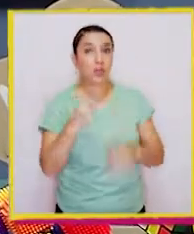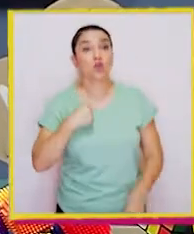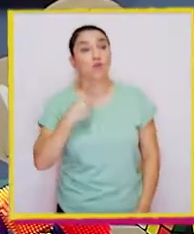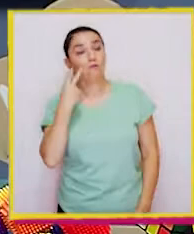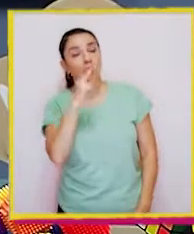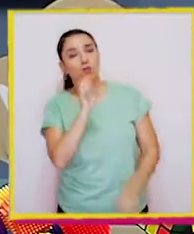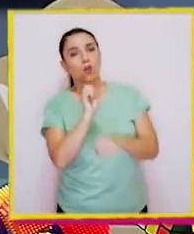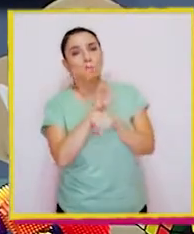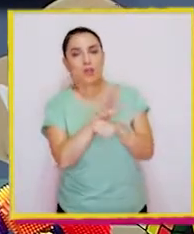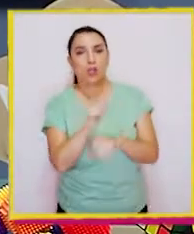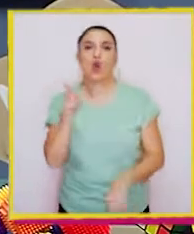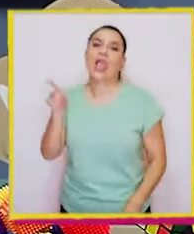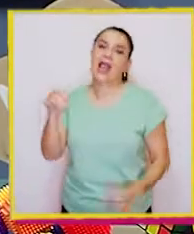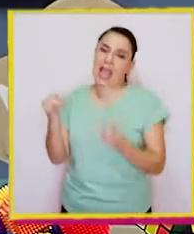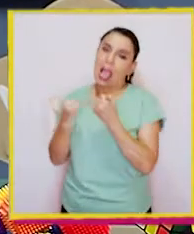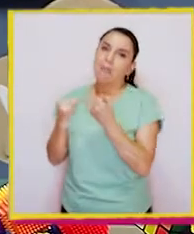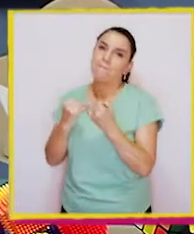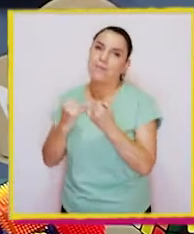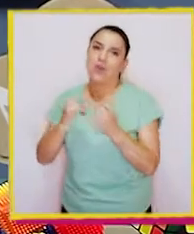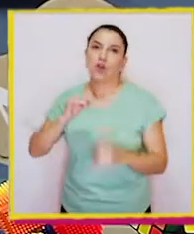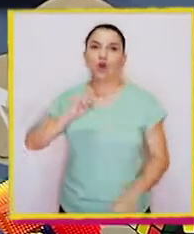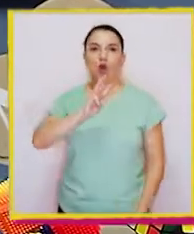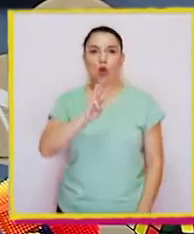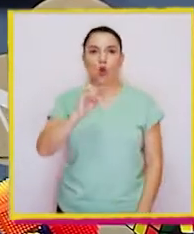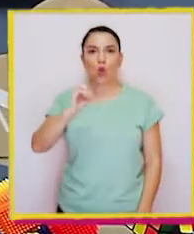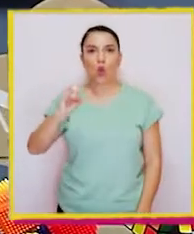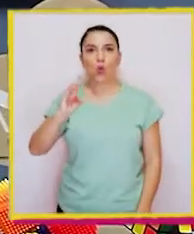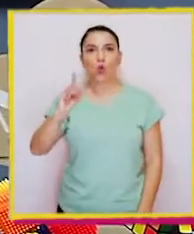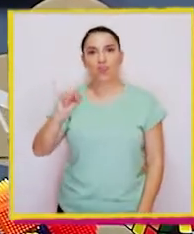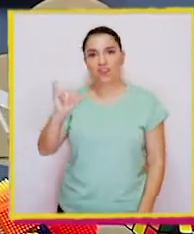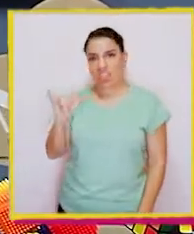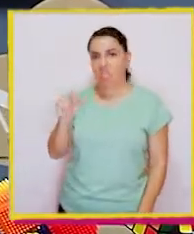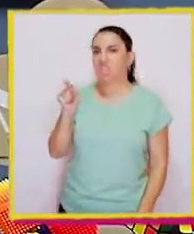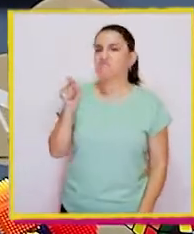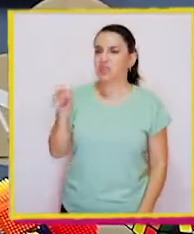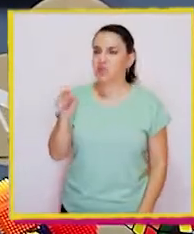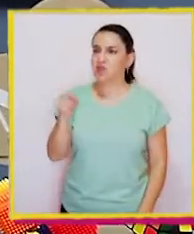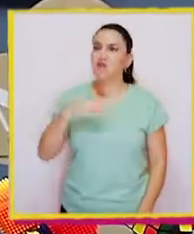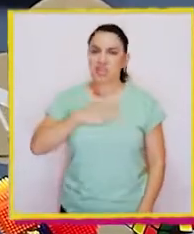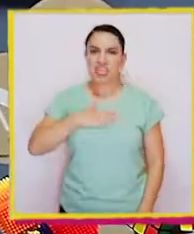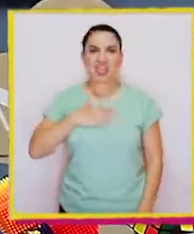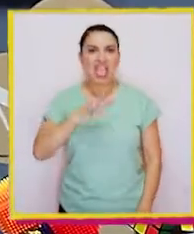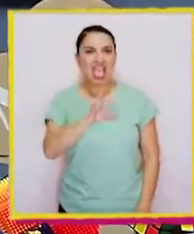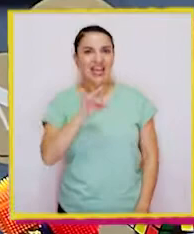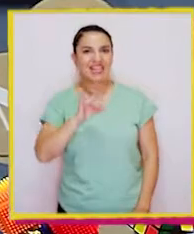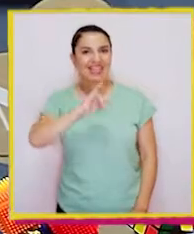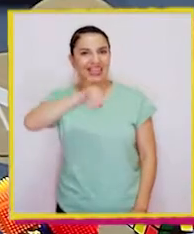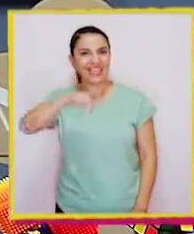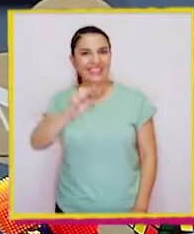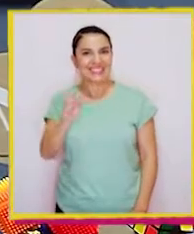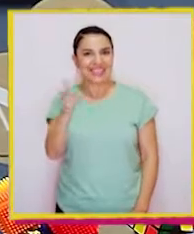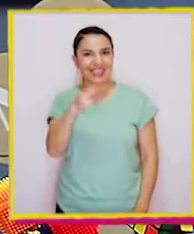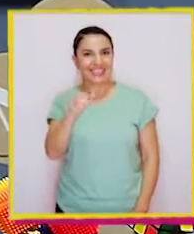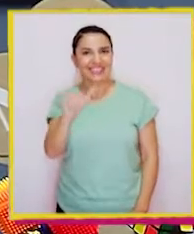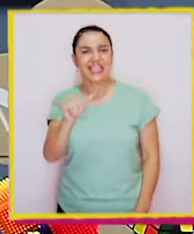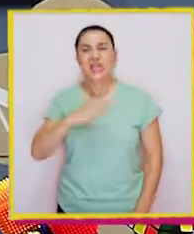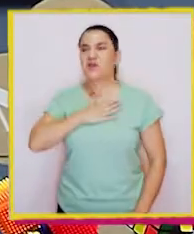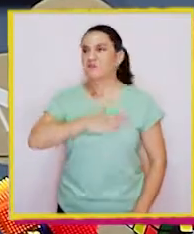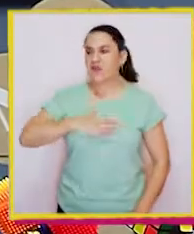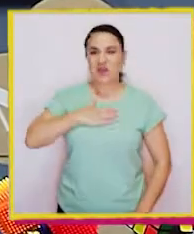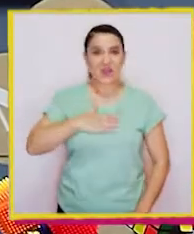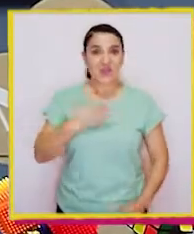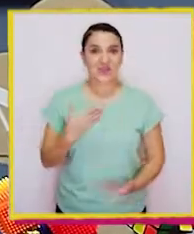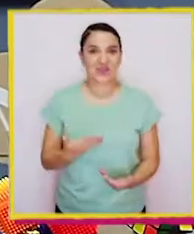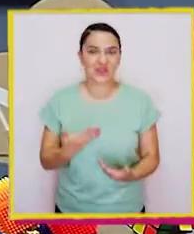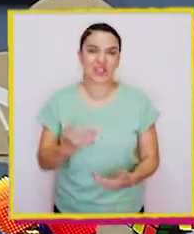con un amigo y él era Woody, estaba disfrazado. Y yo dije que yo también quería y elegí a Jessie porque me encanta. Eso